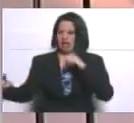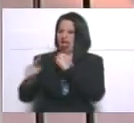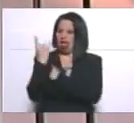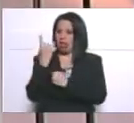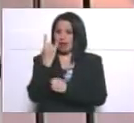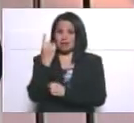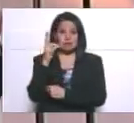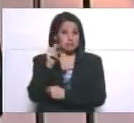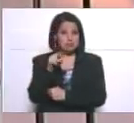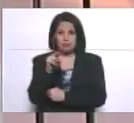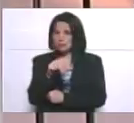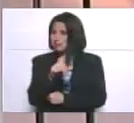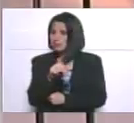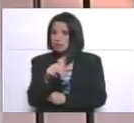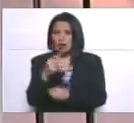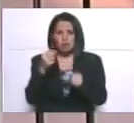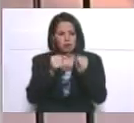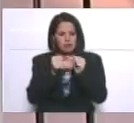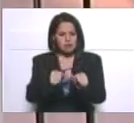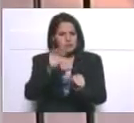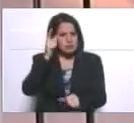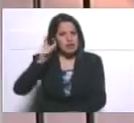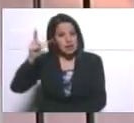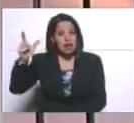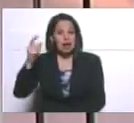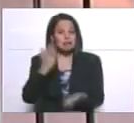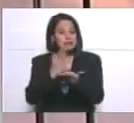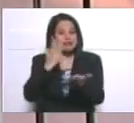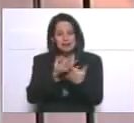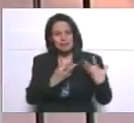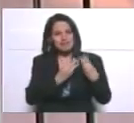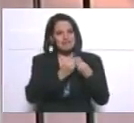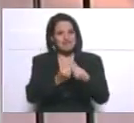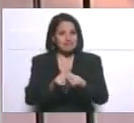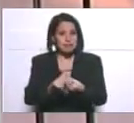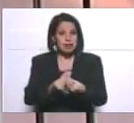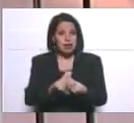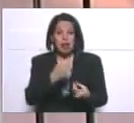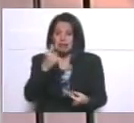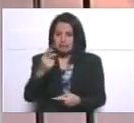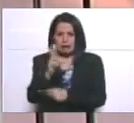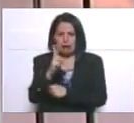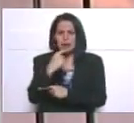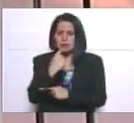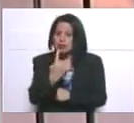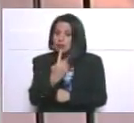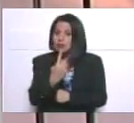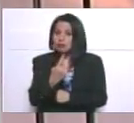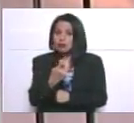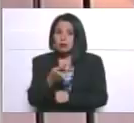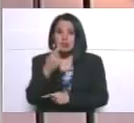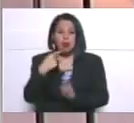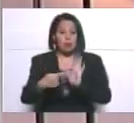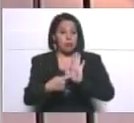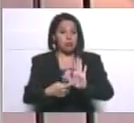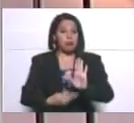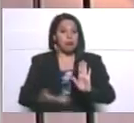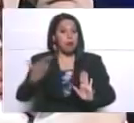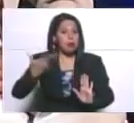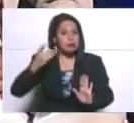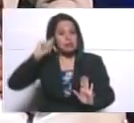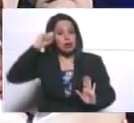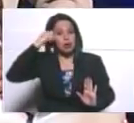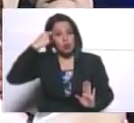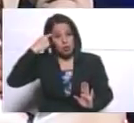a modificar el legado de Chávez. Tú lo acabas de mencionar rápidamente, me parece bien importante resaltar eso, porque recordemos que fue